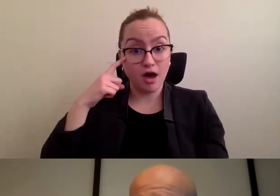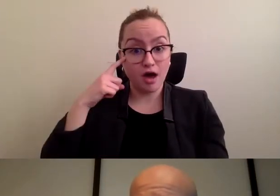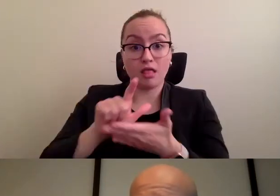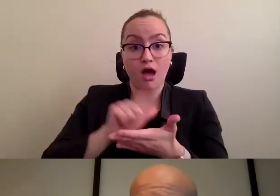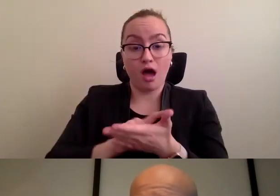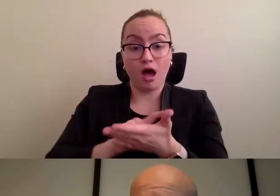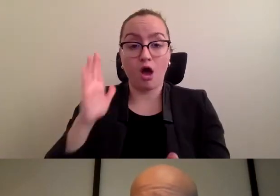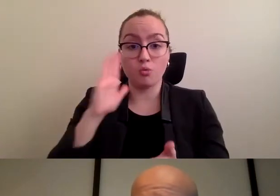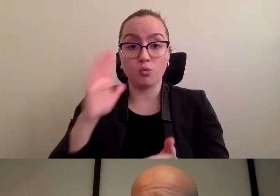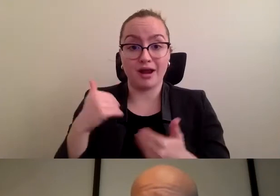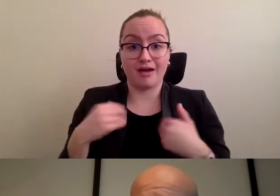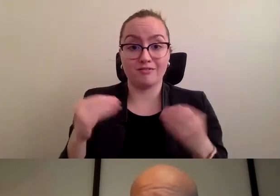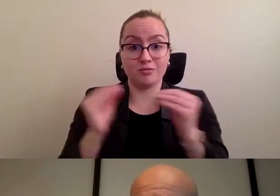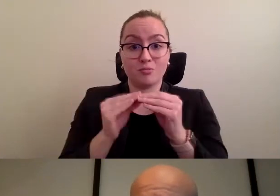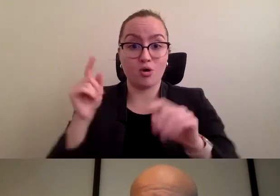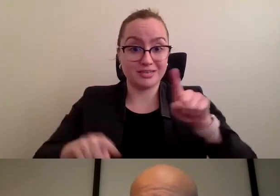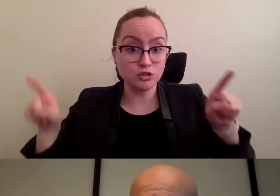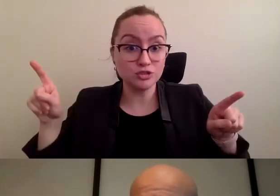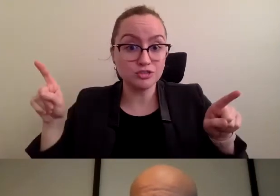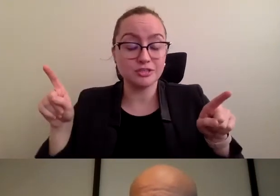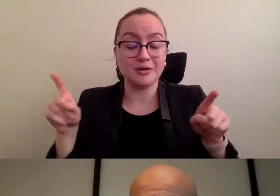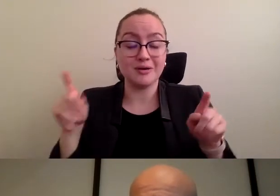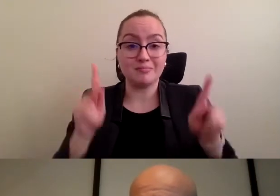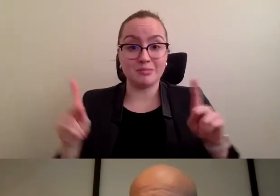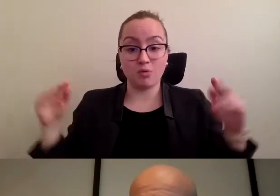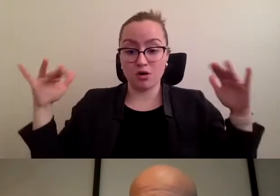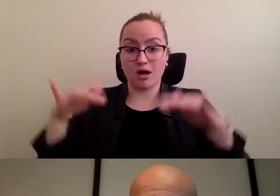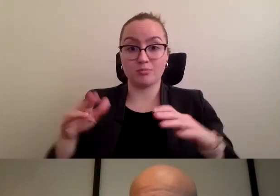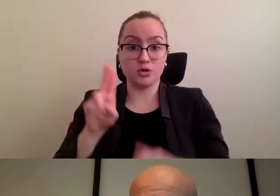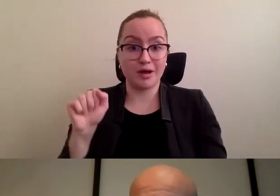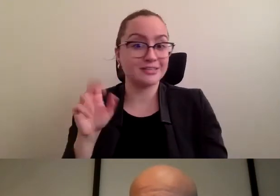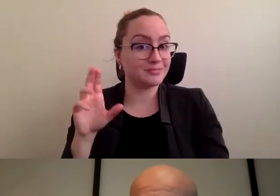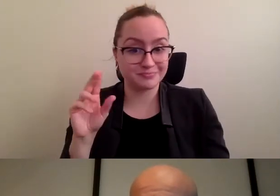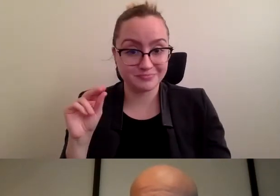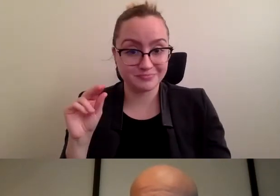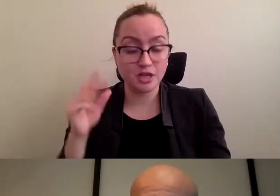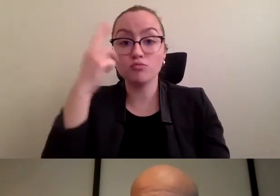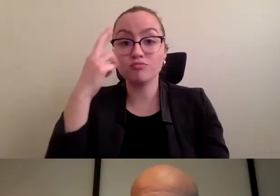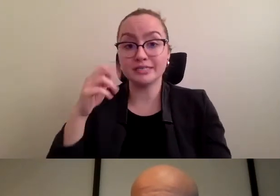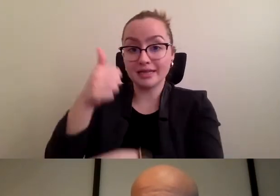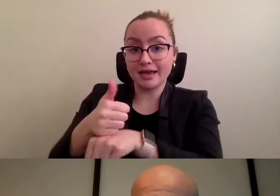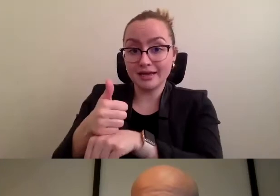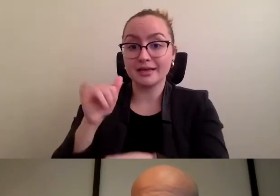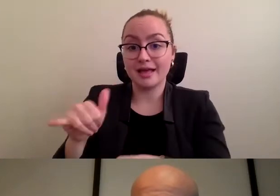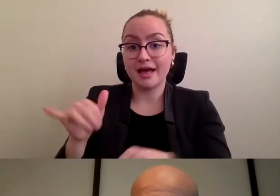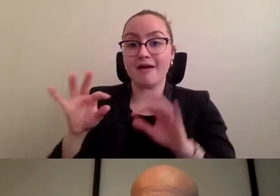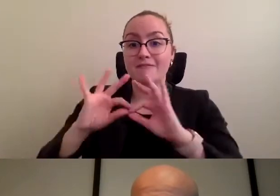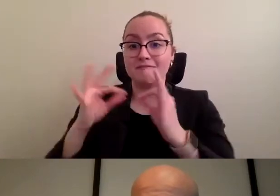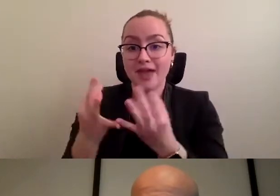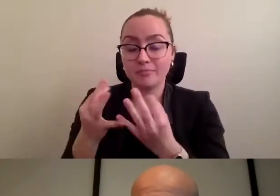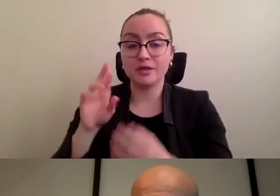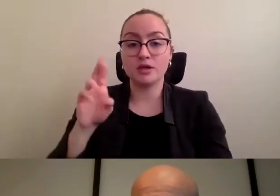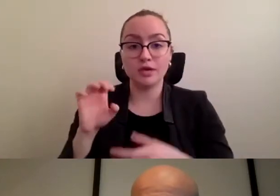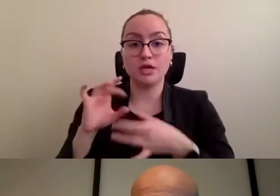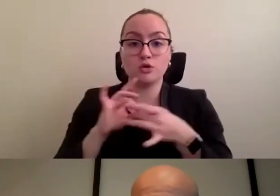legisladores, no, el objetivo no era que esa ley traiga más inmigración diversa. Y bueno,